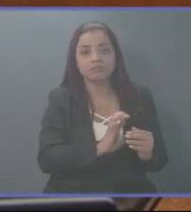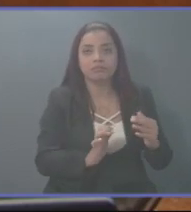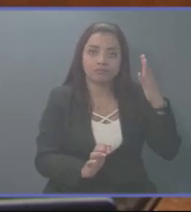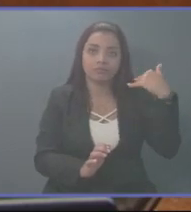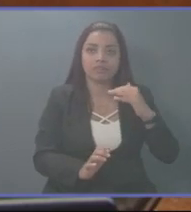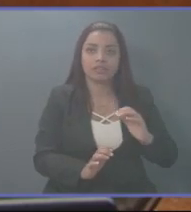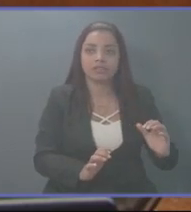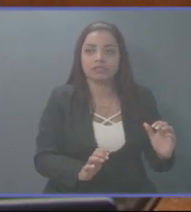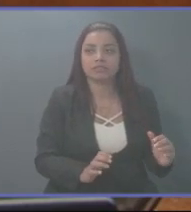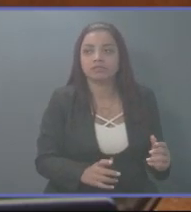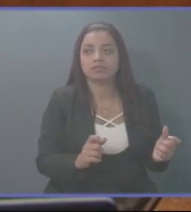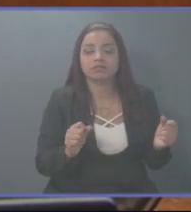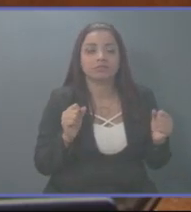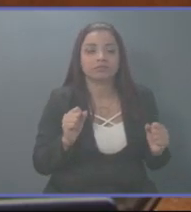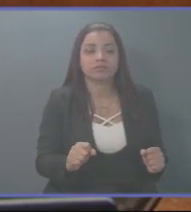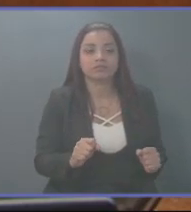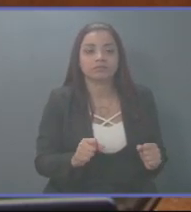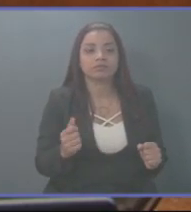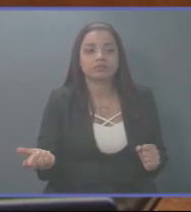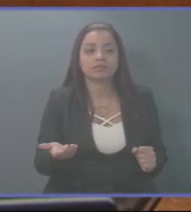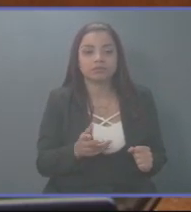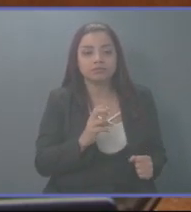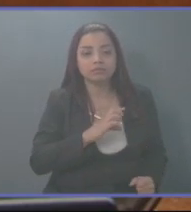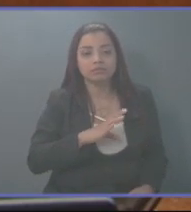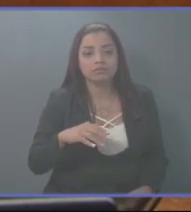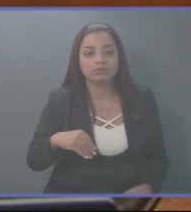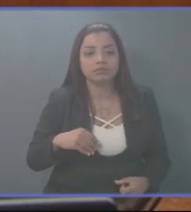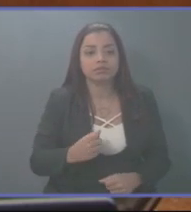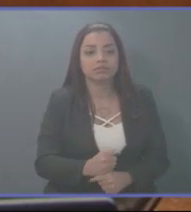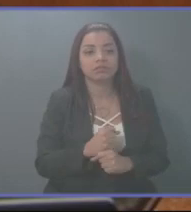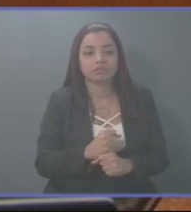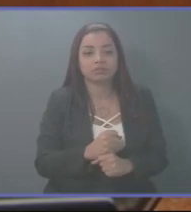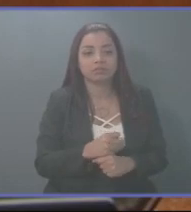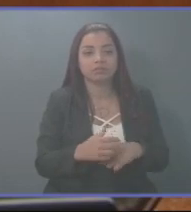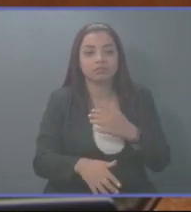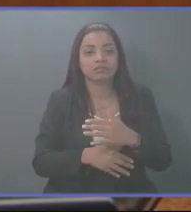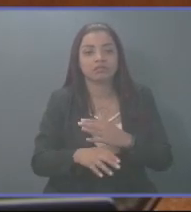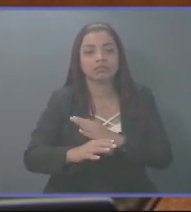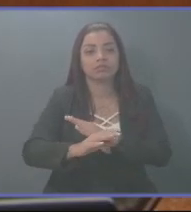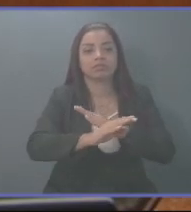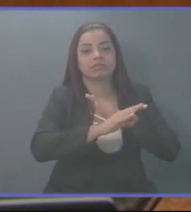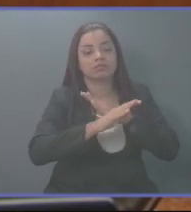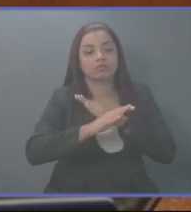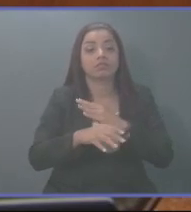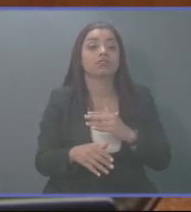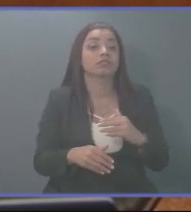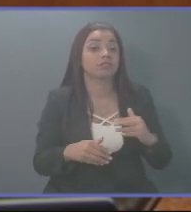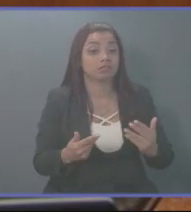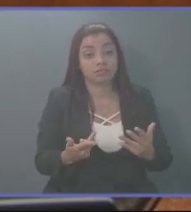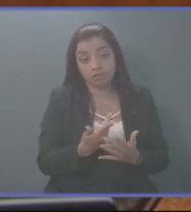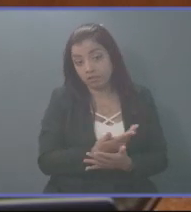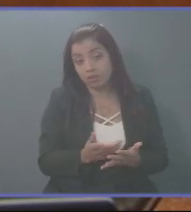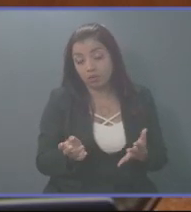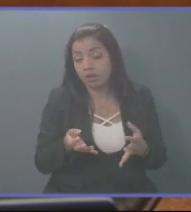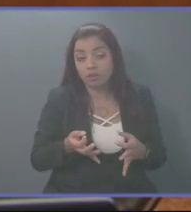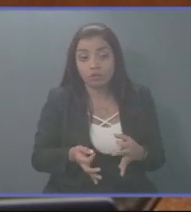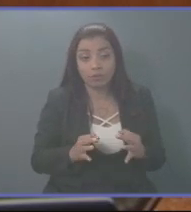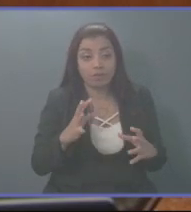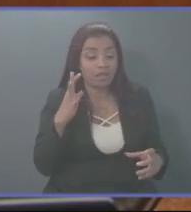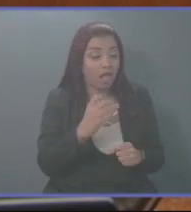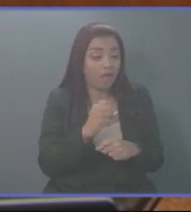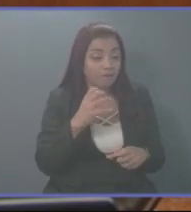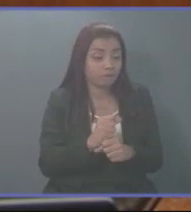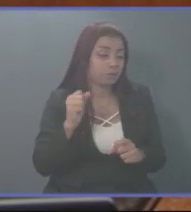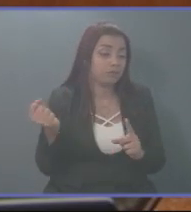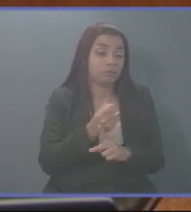que no puedan reunirse con sus familias, garantizando su protección frente a cualquier forma de violencia, maltrato,